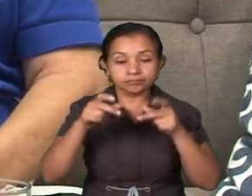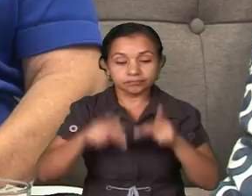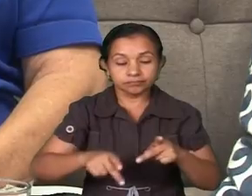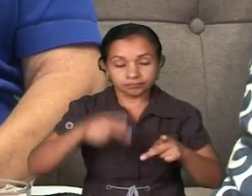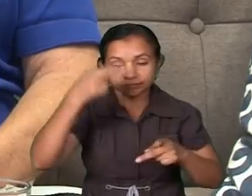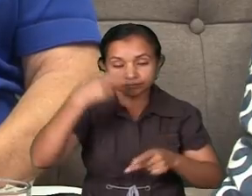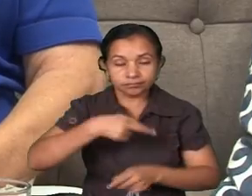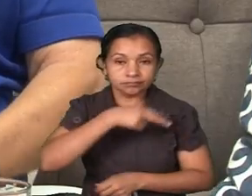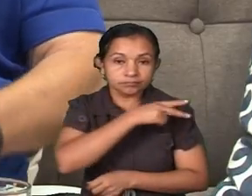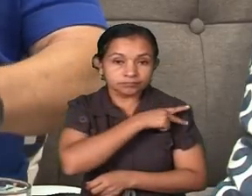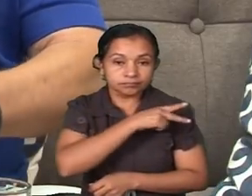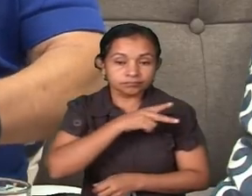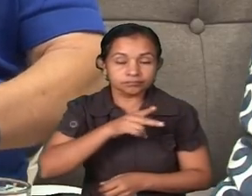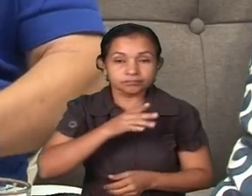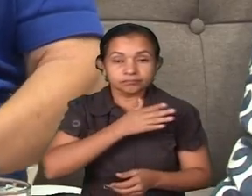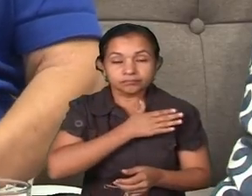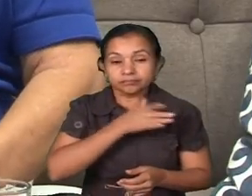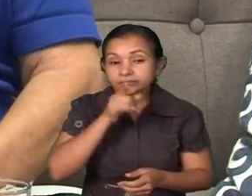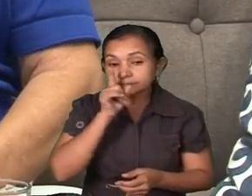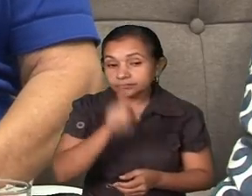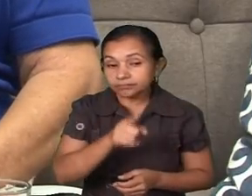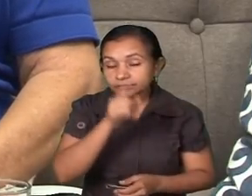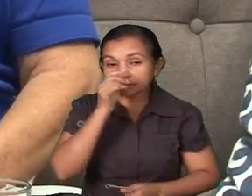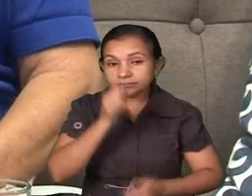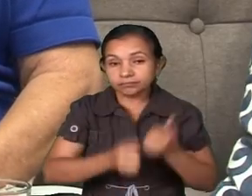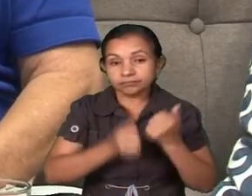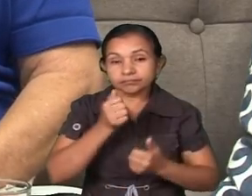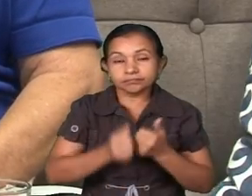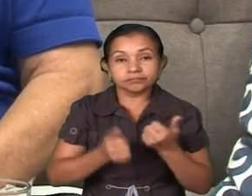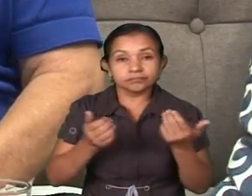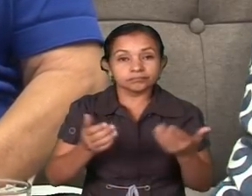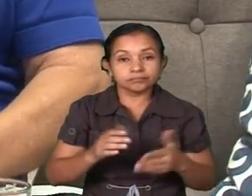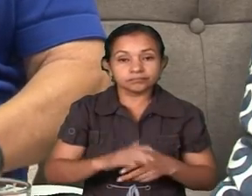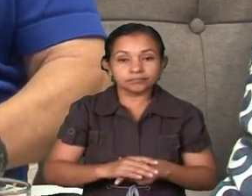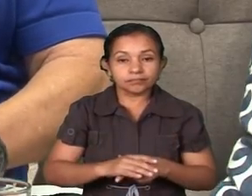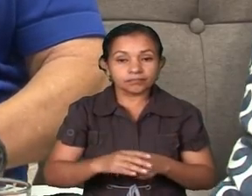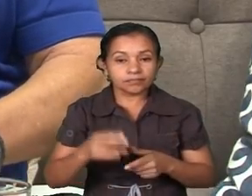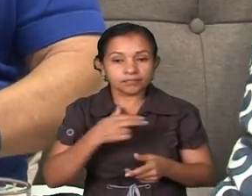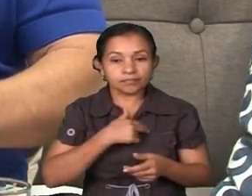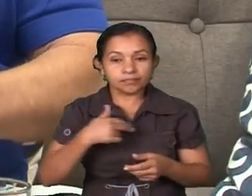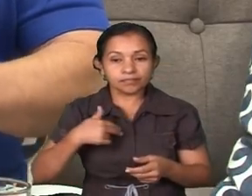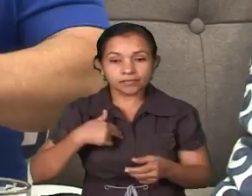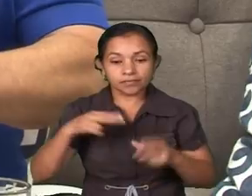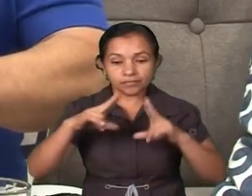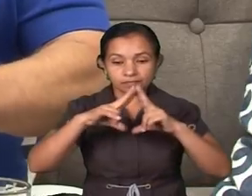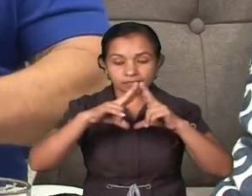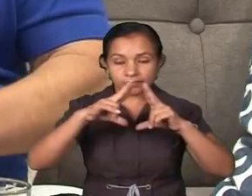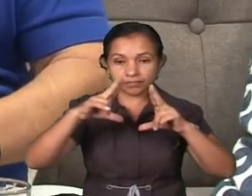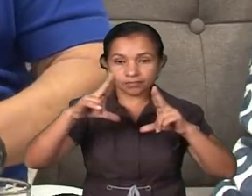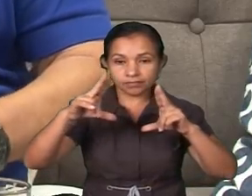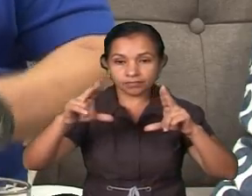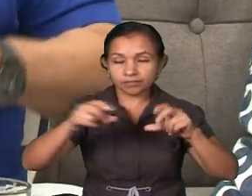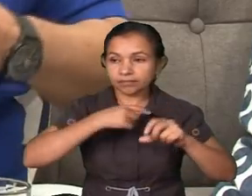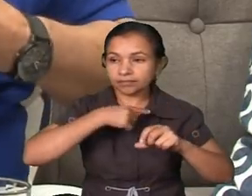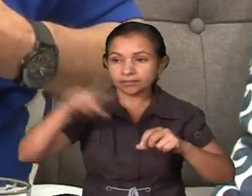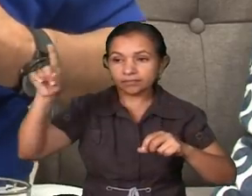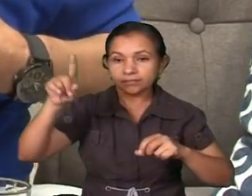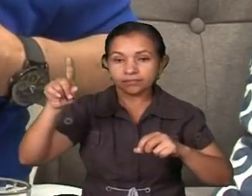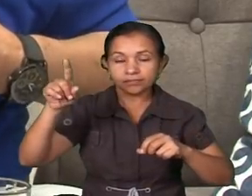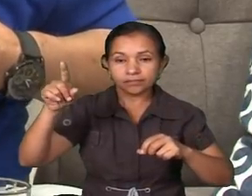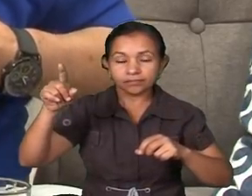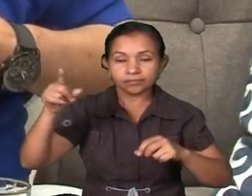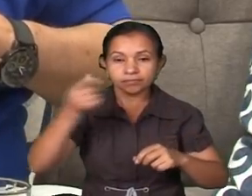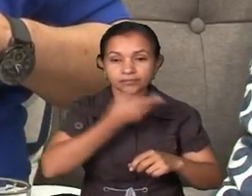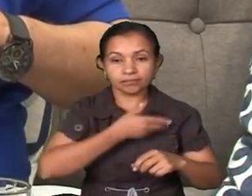autoridades. Si usted sigue dándome problemas, lo voy a sacar de Nicaragua y lo voy a regresar a España. Me